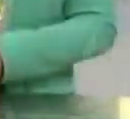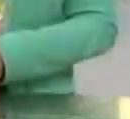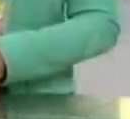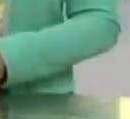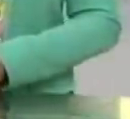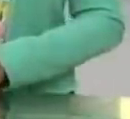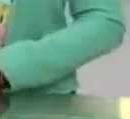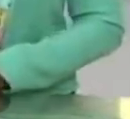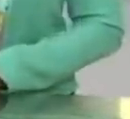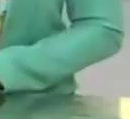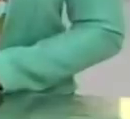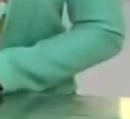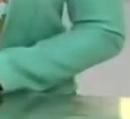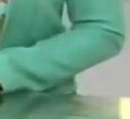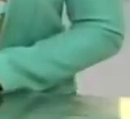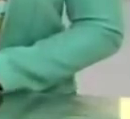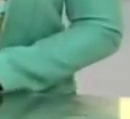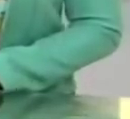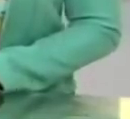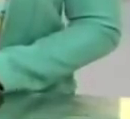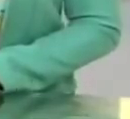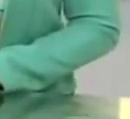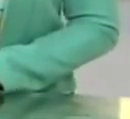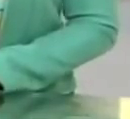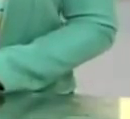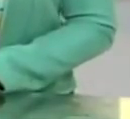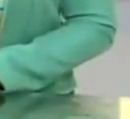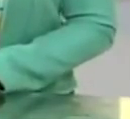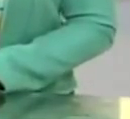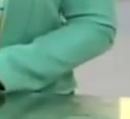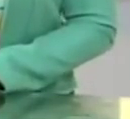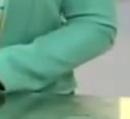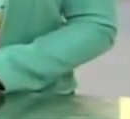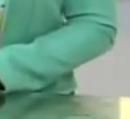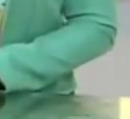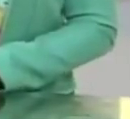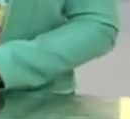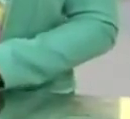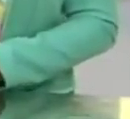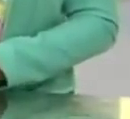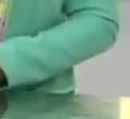toda la cobertura que nos compartía nuestra corresponsal en el estado bolívar pixie man sólo amigos